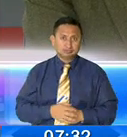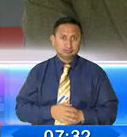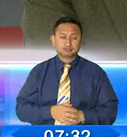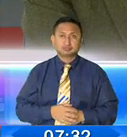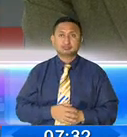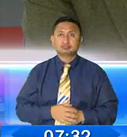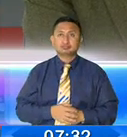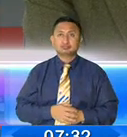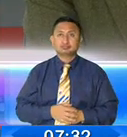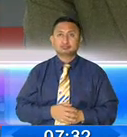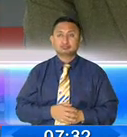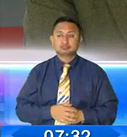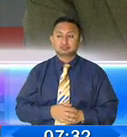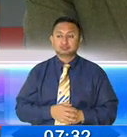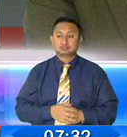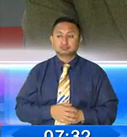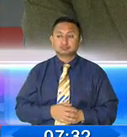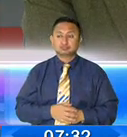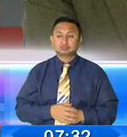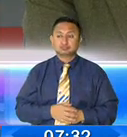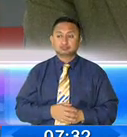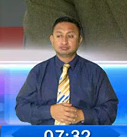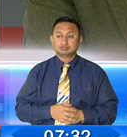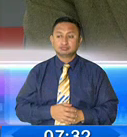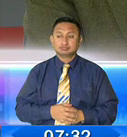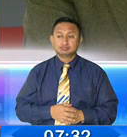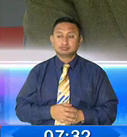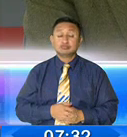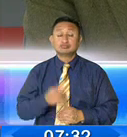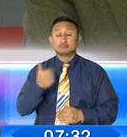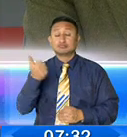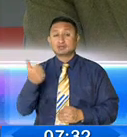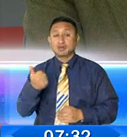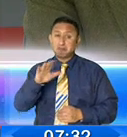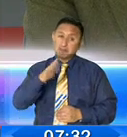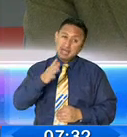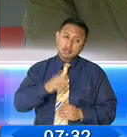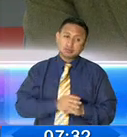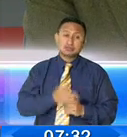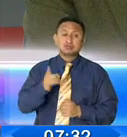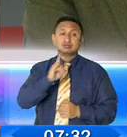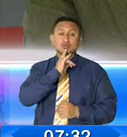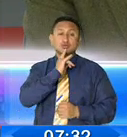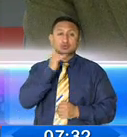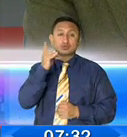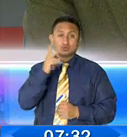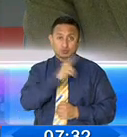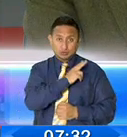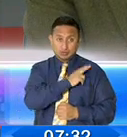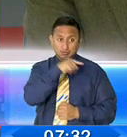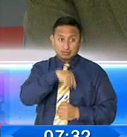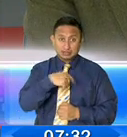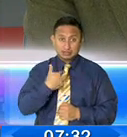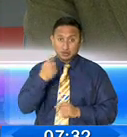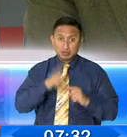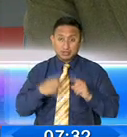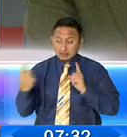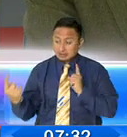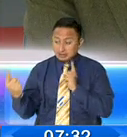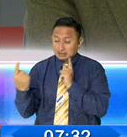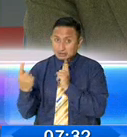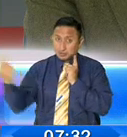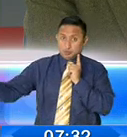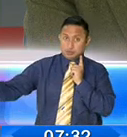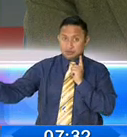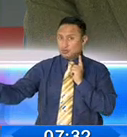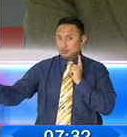Bueno, una priorización que hace el CDC de Atlanta es que las personas que no puedan mantener la distancia física, las que estén expuestas,